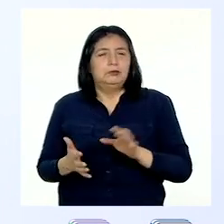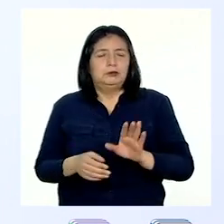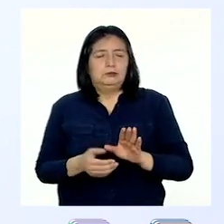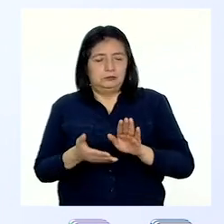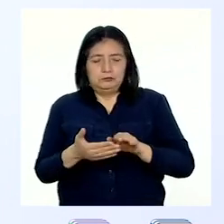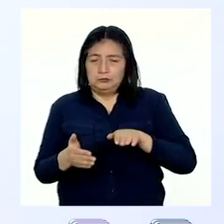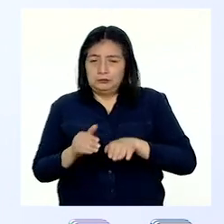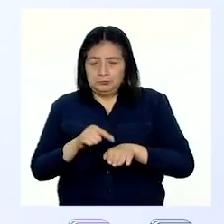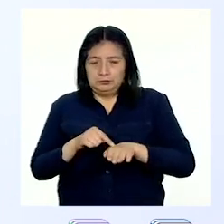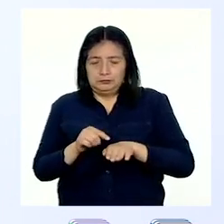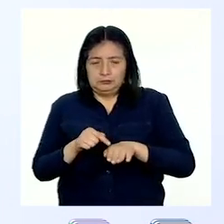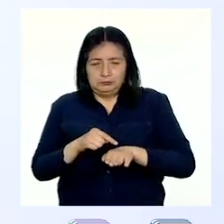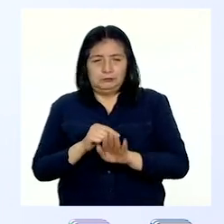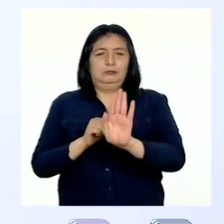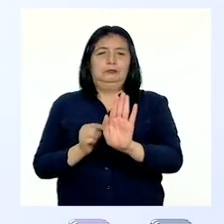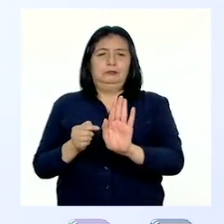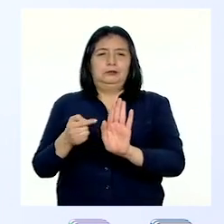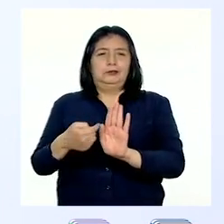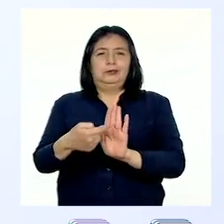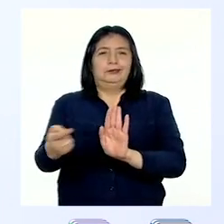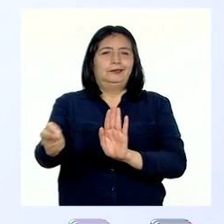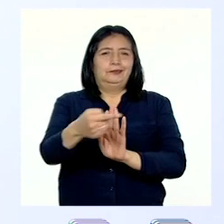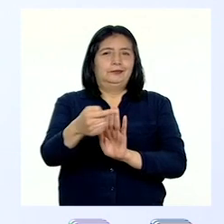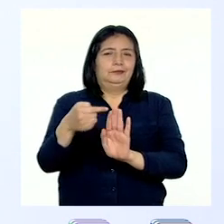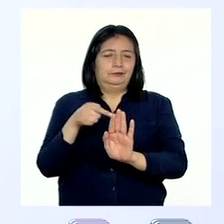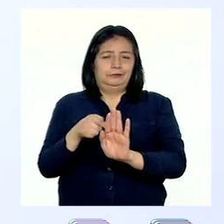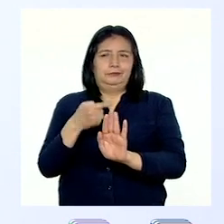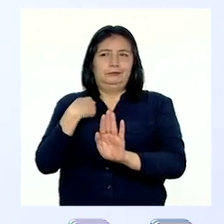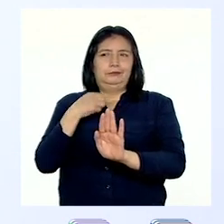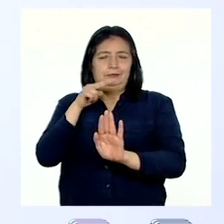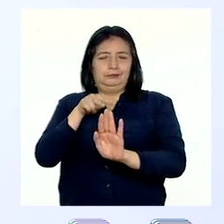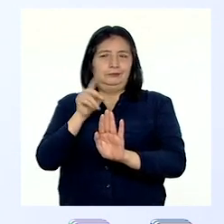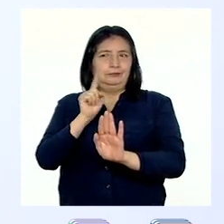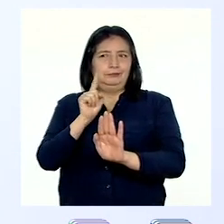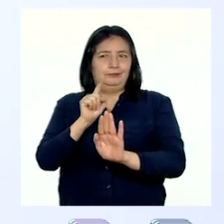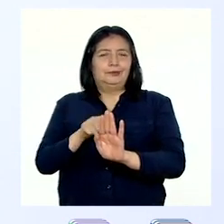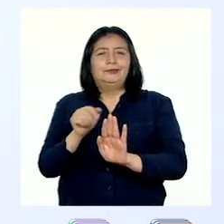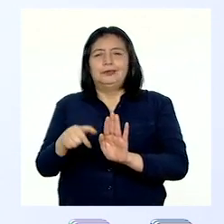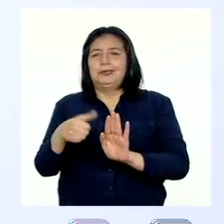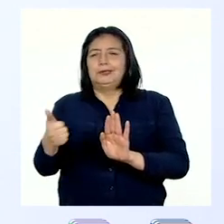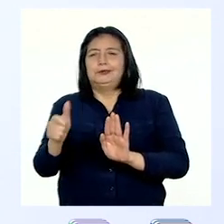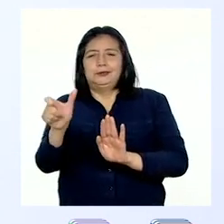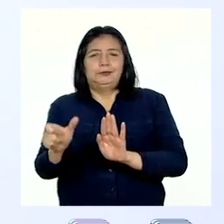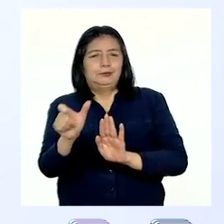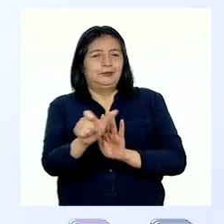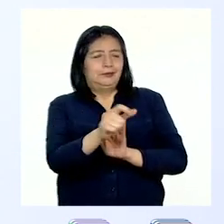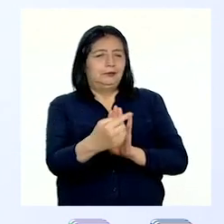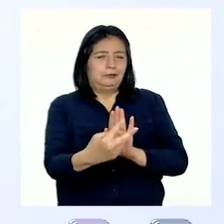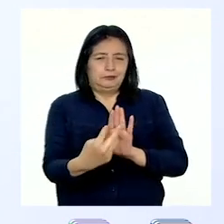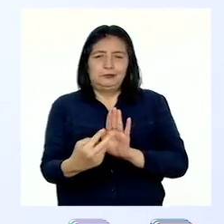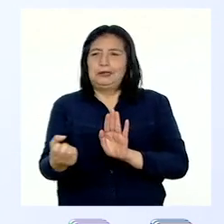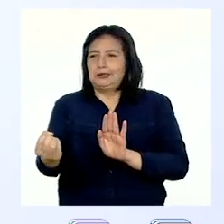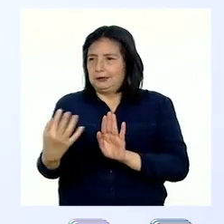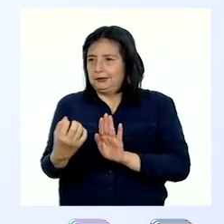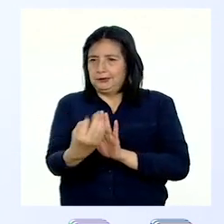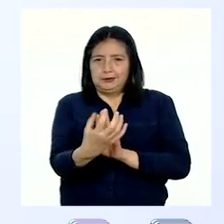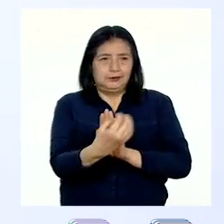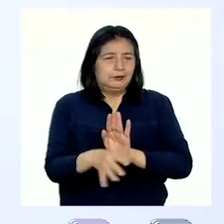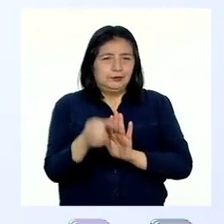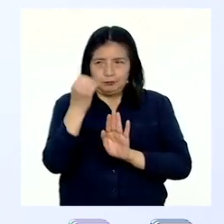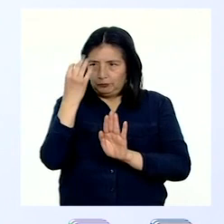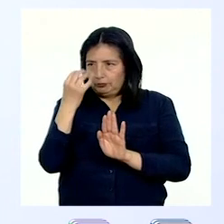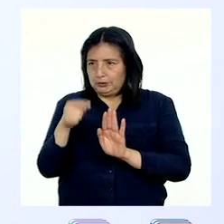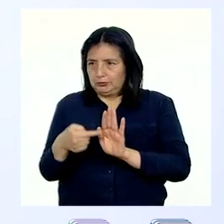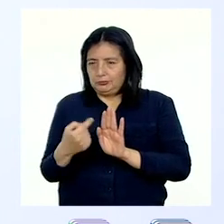este mostrará su tarjeta a todos, pero sin verla. Cada uno de los otros participantes debe decir algún dato